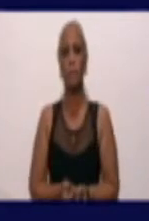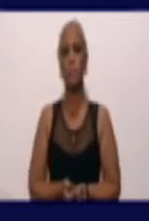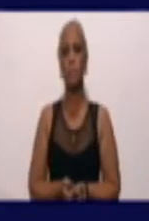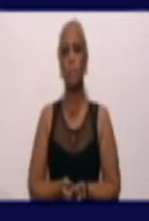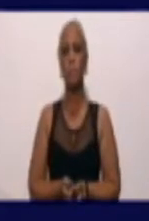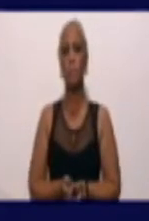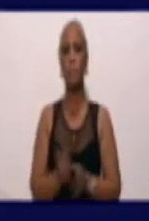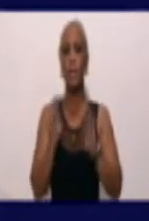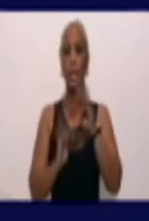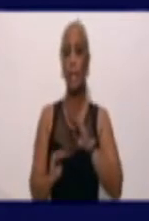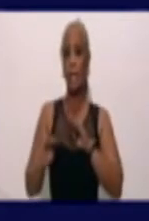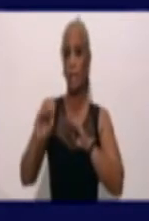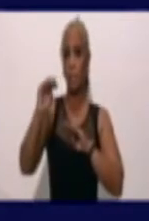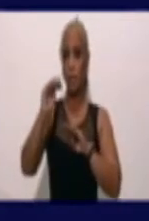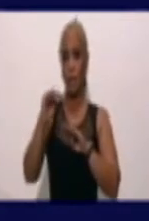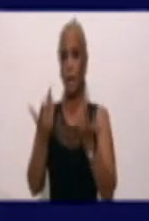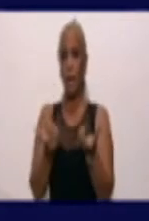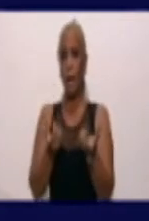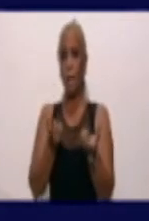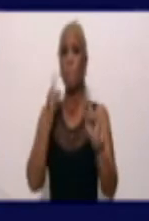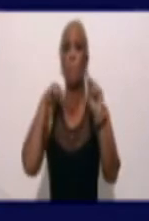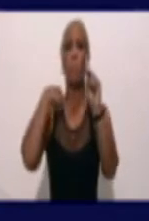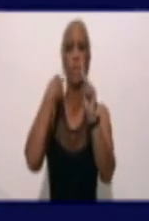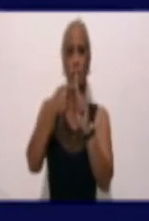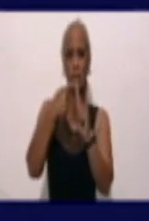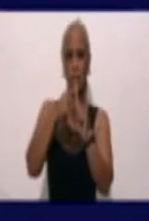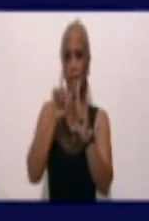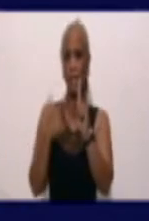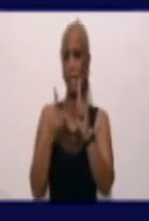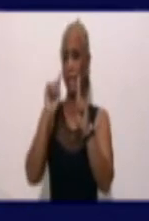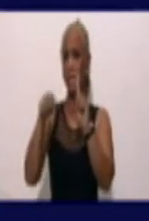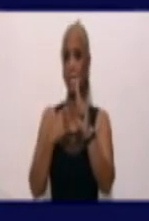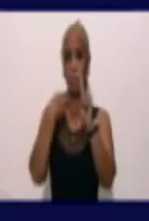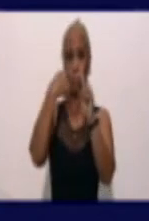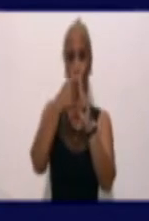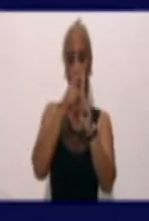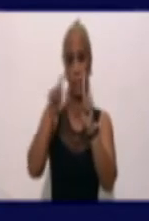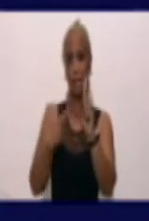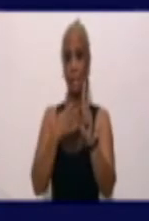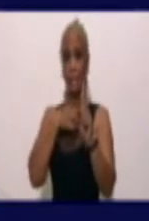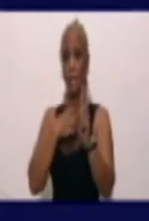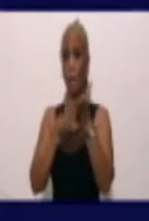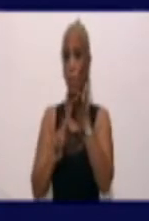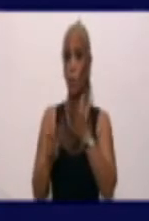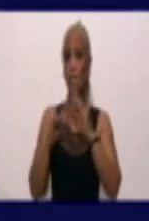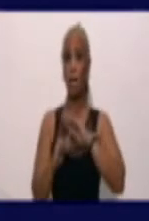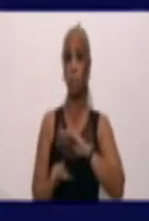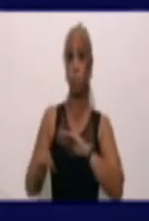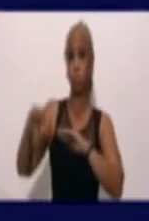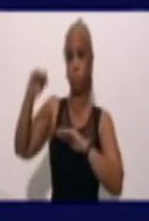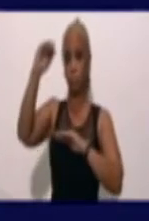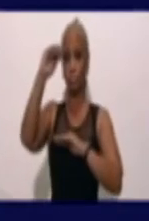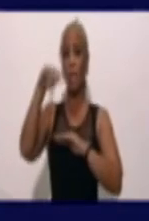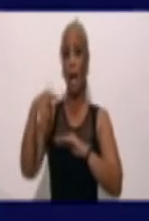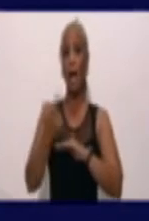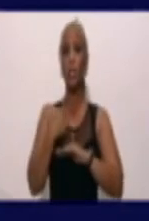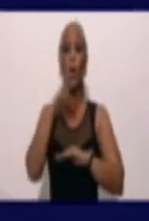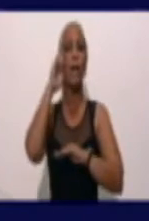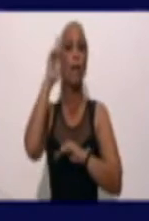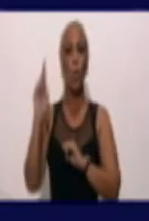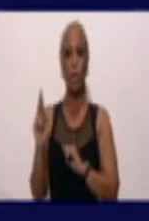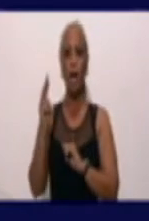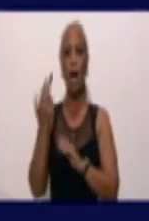el nivel, la positividad, el índice de positividad en la provincia está alto, ha ido elevándose. Recordar que